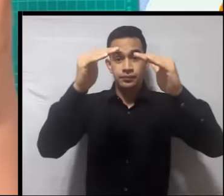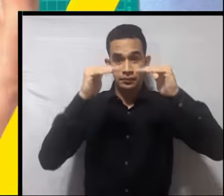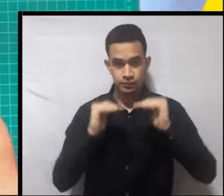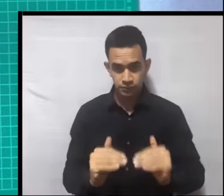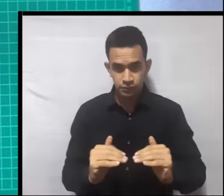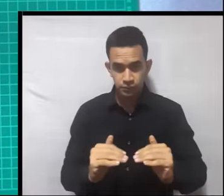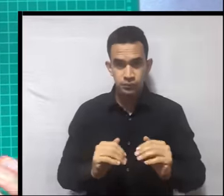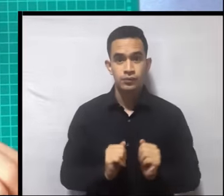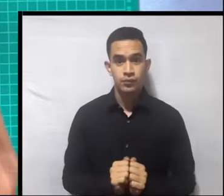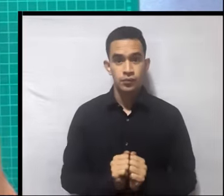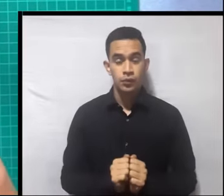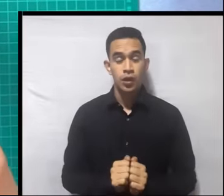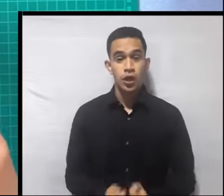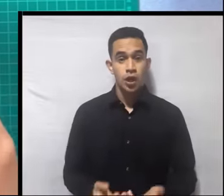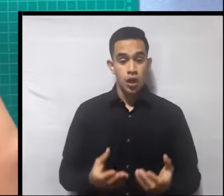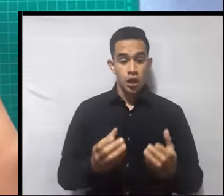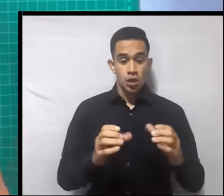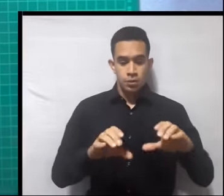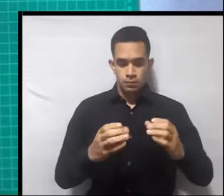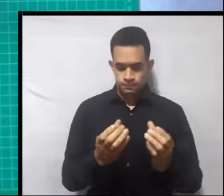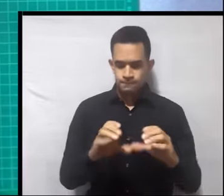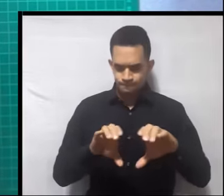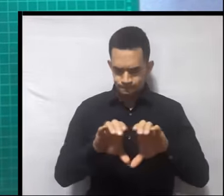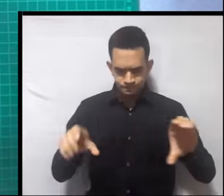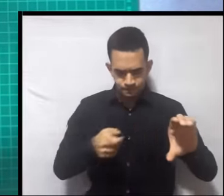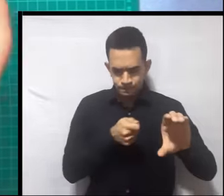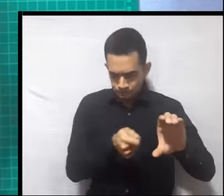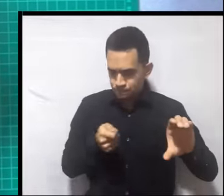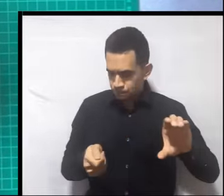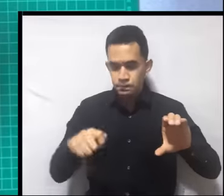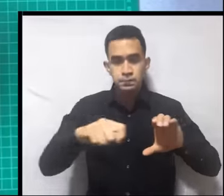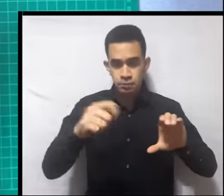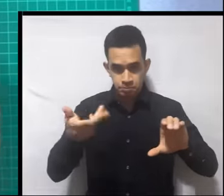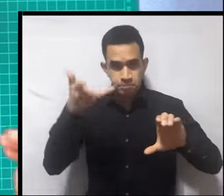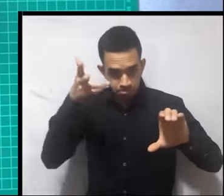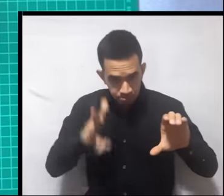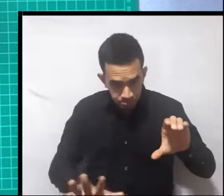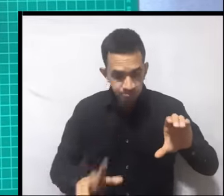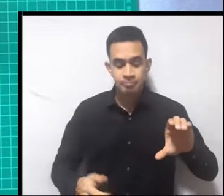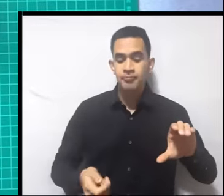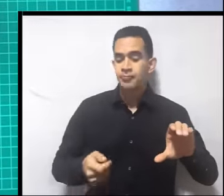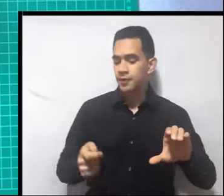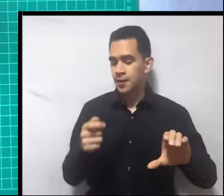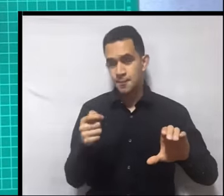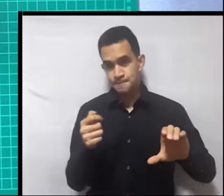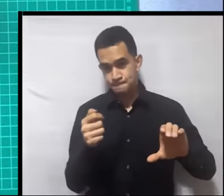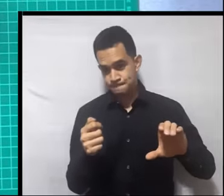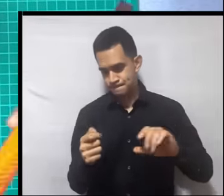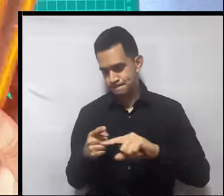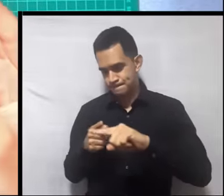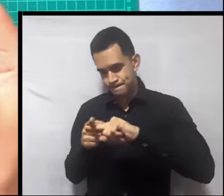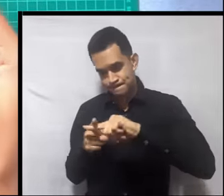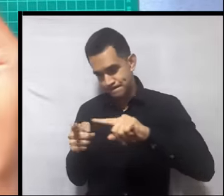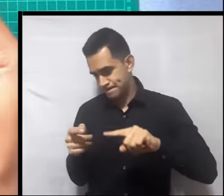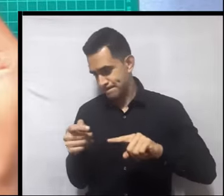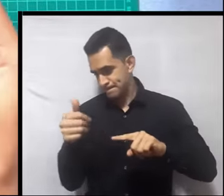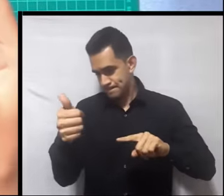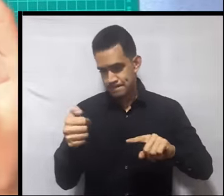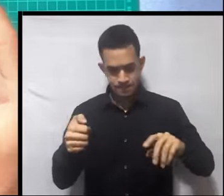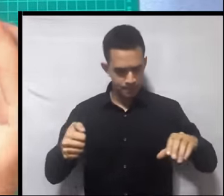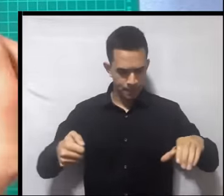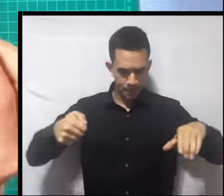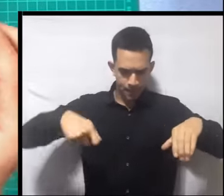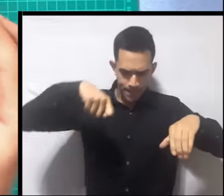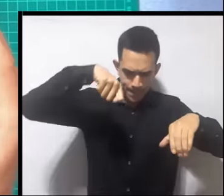El siguiente paso es realizar un corte rectangular muy superficial en la parte opuesta de los agujeros. Con la ayuda de un